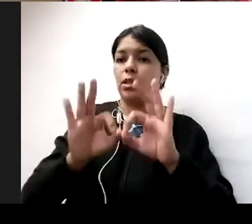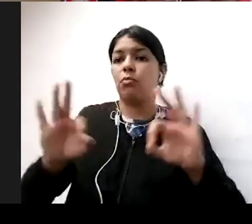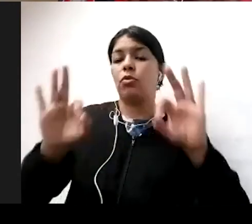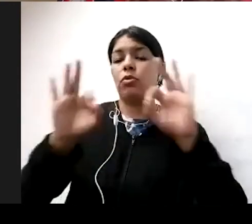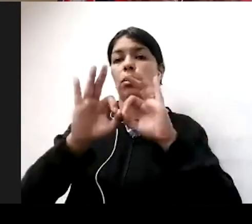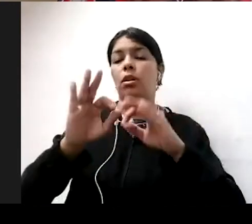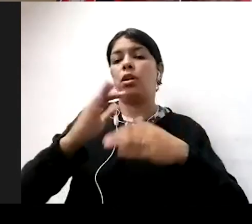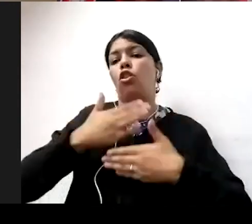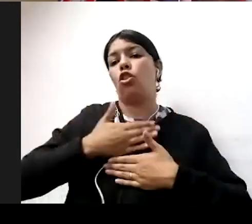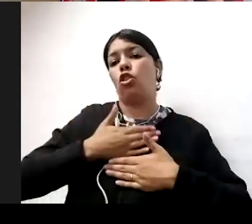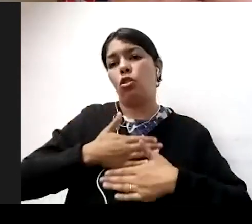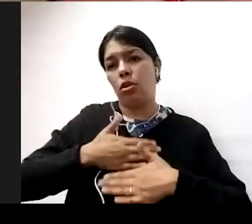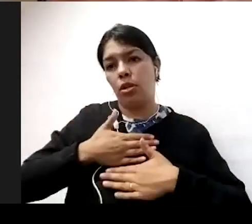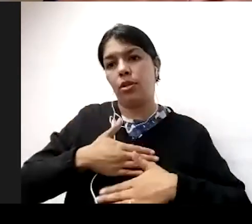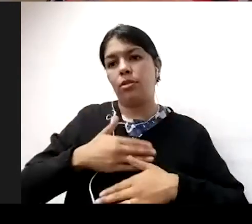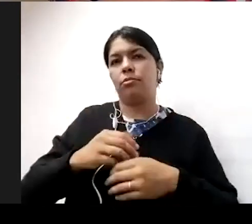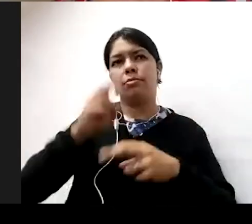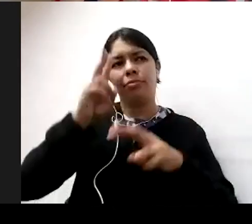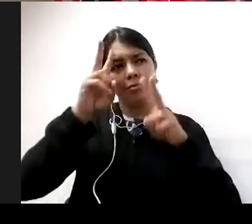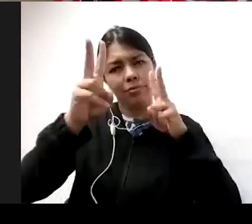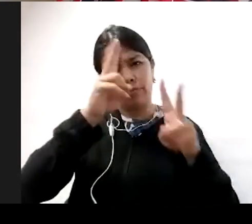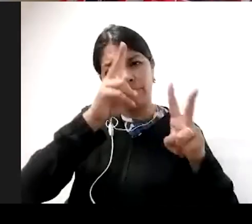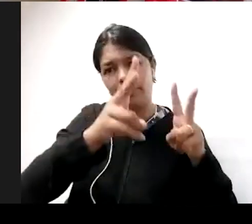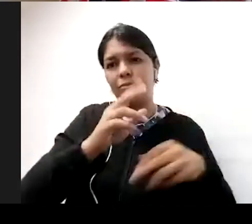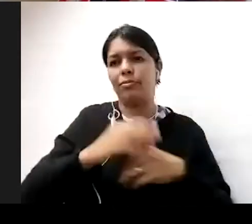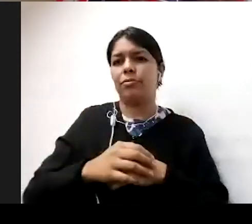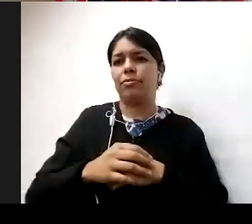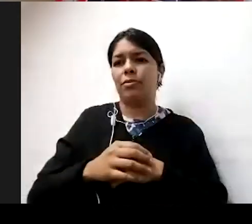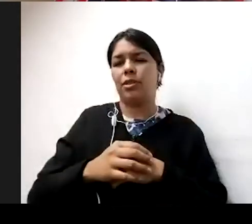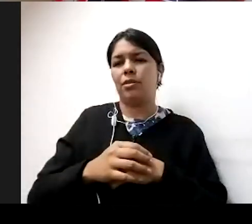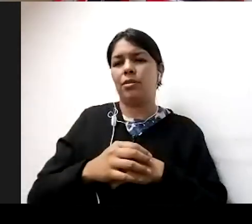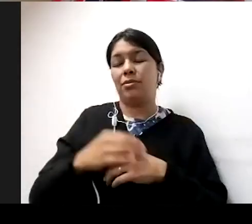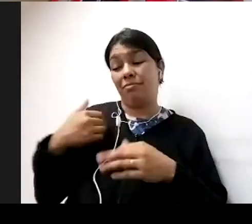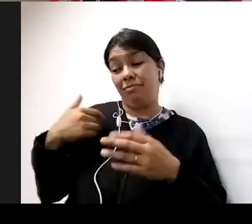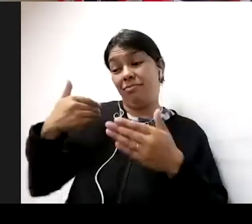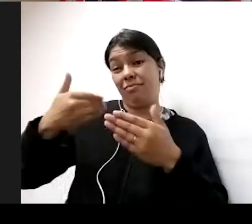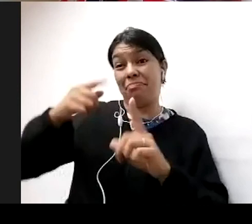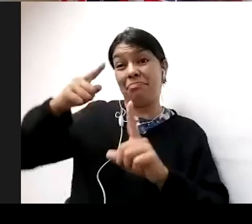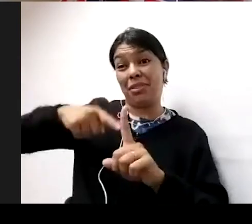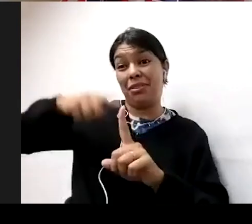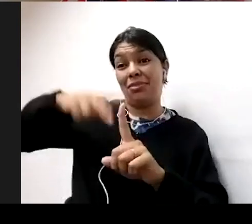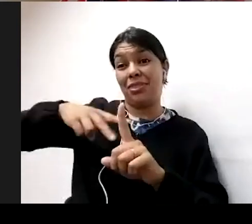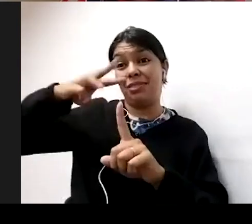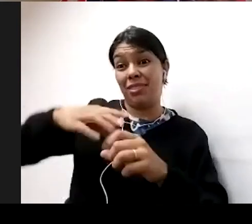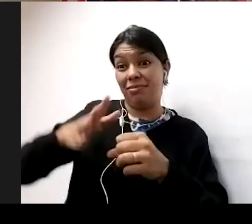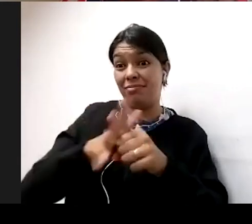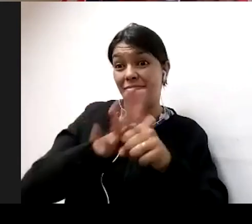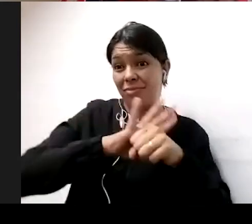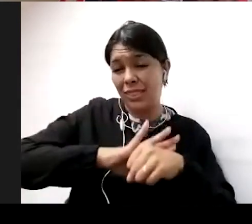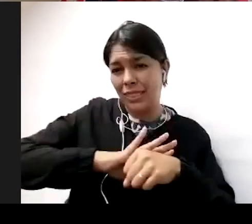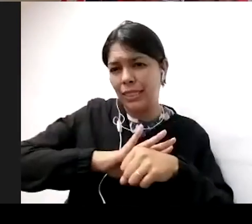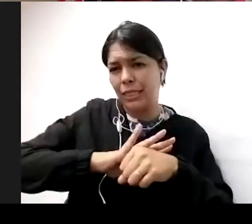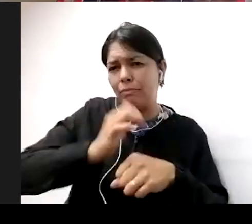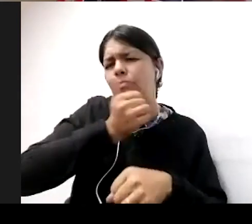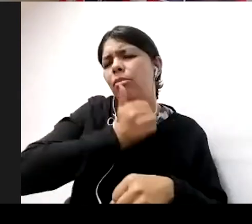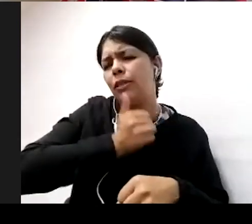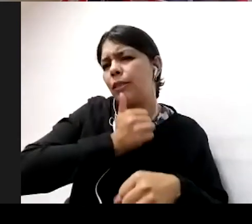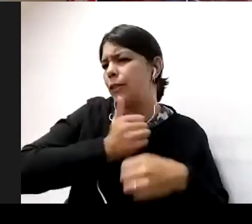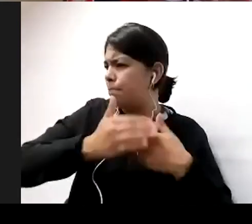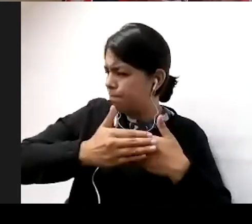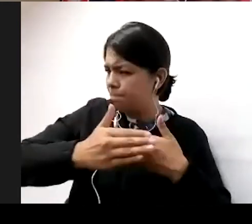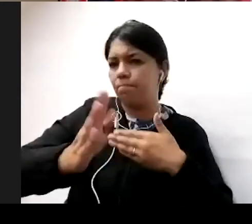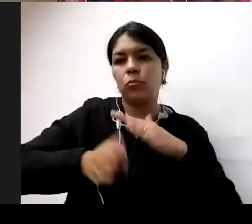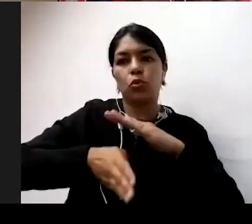sigamos cuidando, de que si hemos podido sobrellevar todos estos meses de pandemia con todas las medidas, debemos seguir cuidándonos para